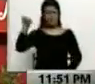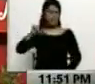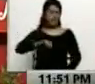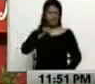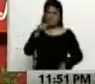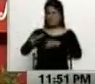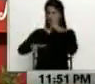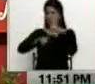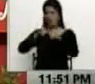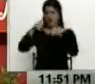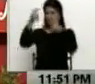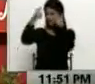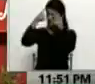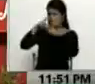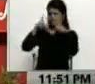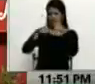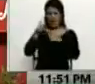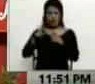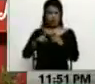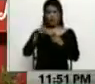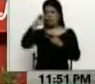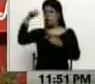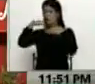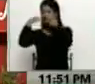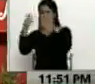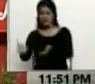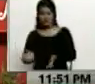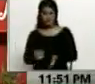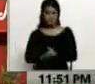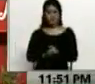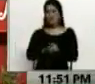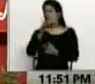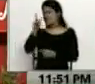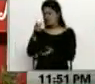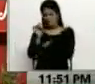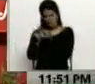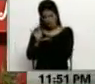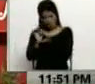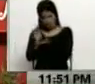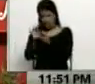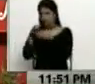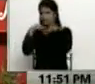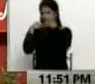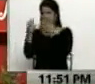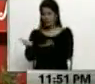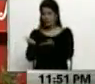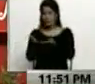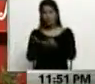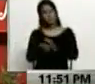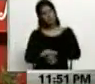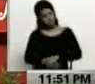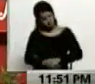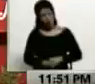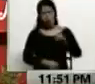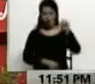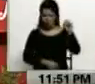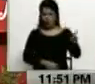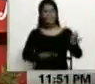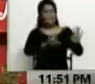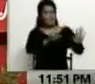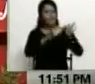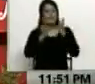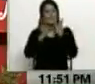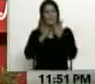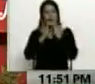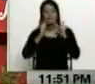malos de Chávez Nicolás y todos nosotros No servimos para nada que por eso Tenemos que irnos está bien Vamos